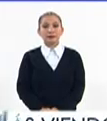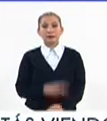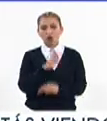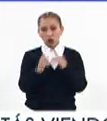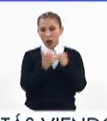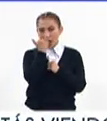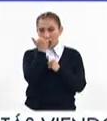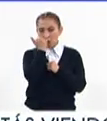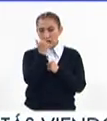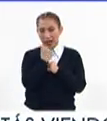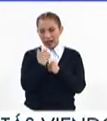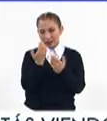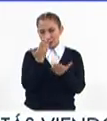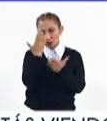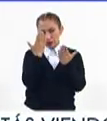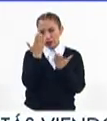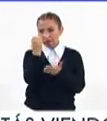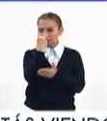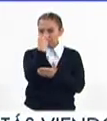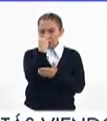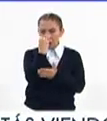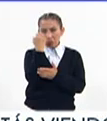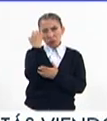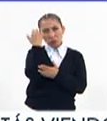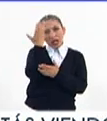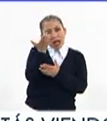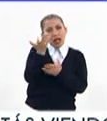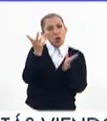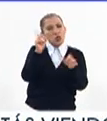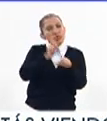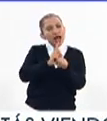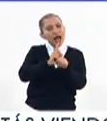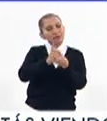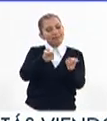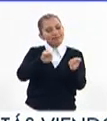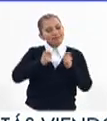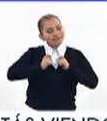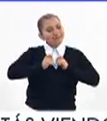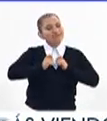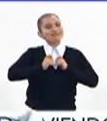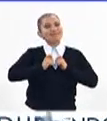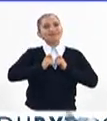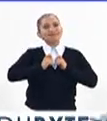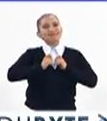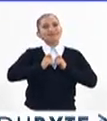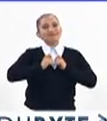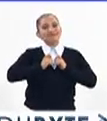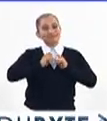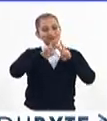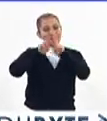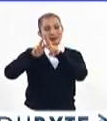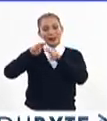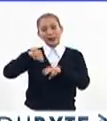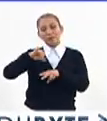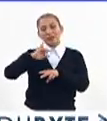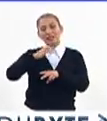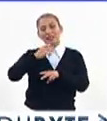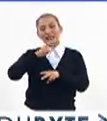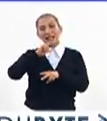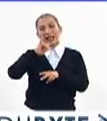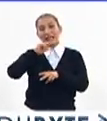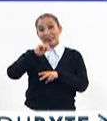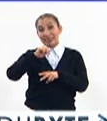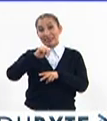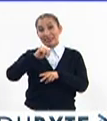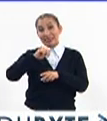Todo estudiante de gastronomía sueña pues, con algún día ser poseedor de una estrella Michelin, la guía